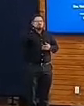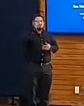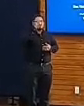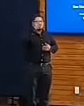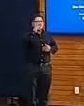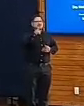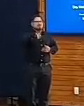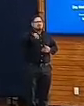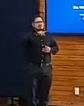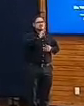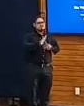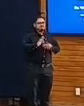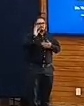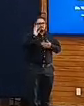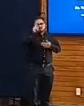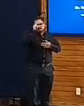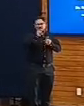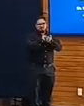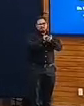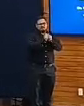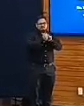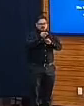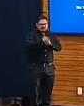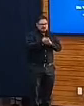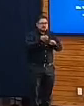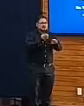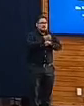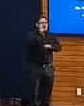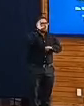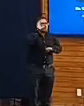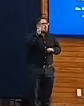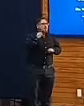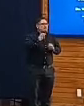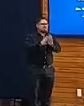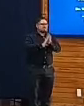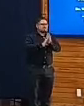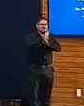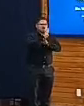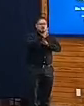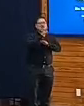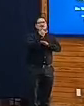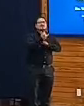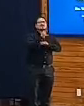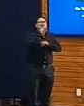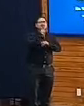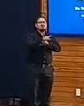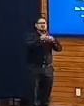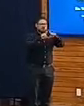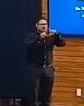que contribuyan al desarrollo de nuestro muy querido estado de Morelos y de nuestro país. El progreso